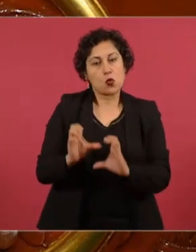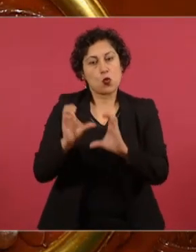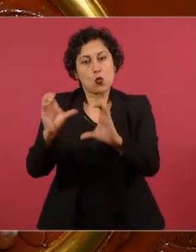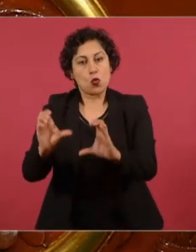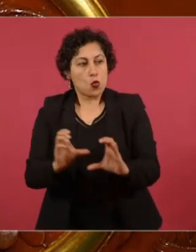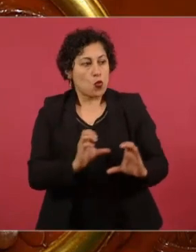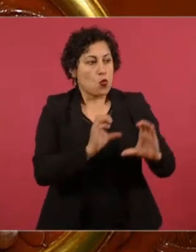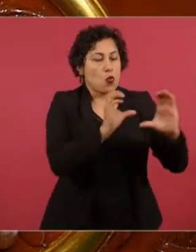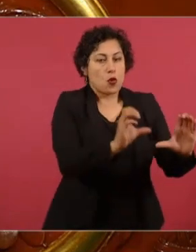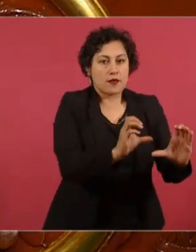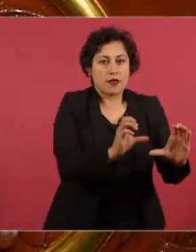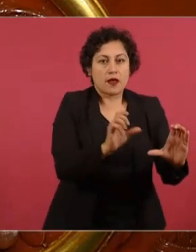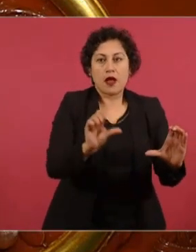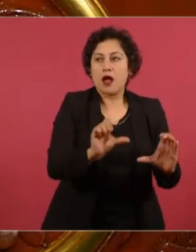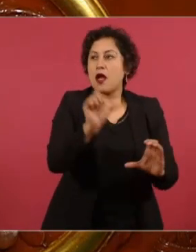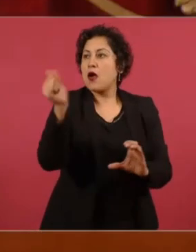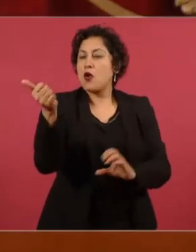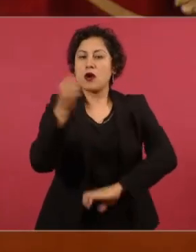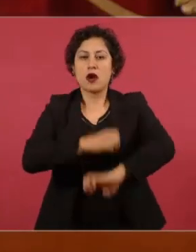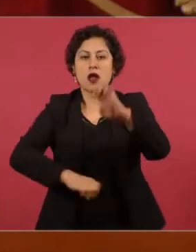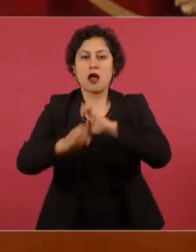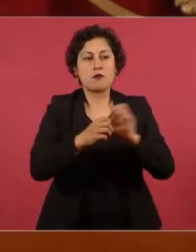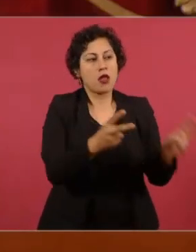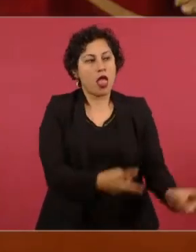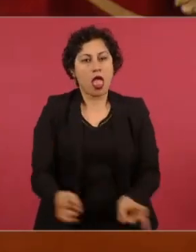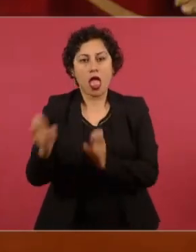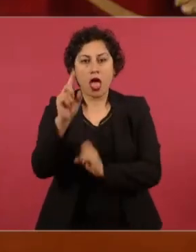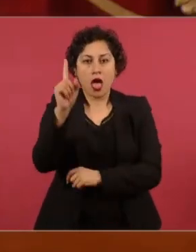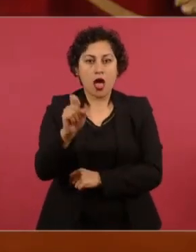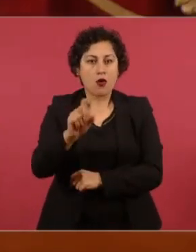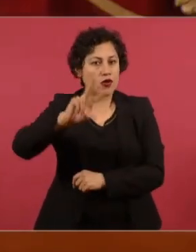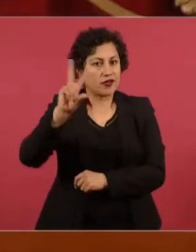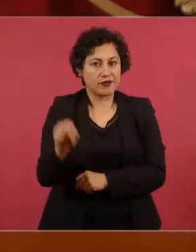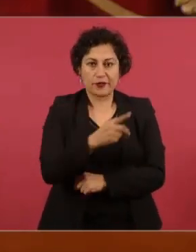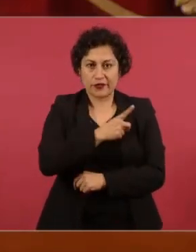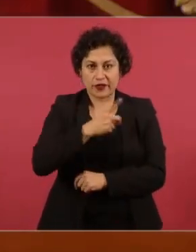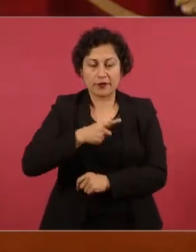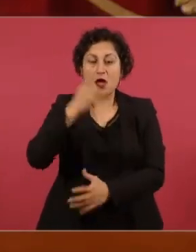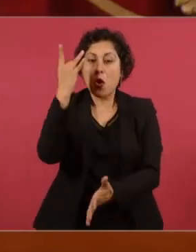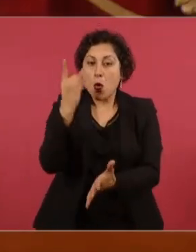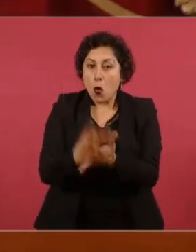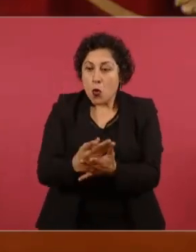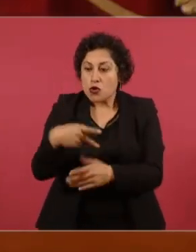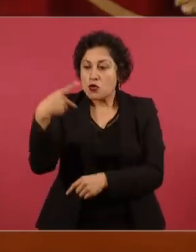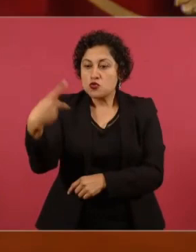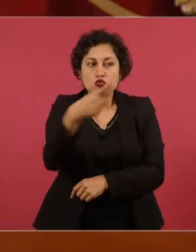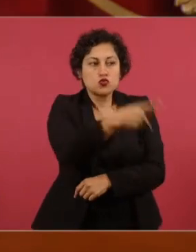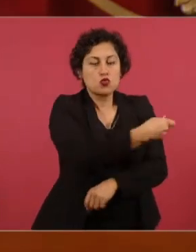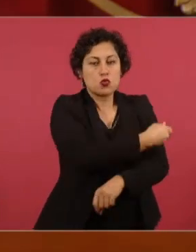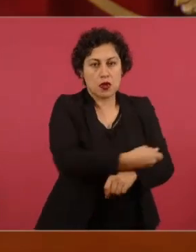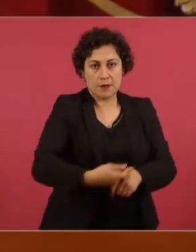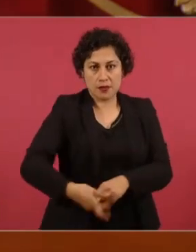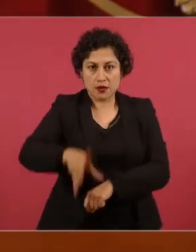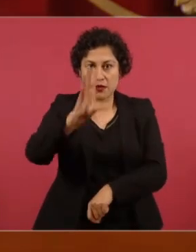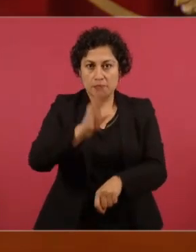uso doméstico. Nueve, prohibir el comercio